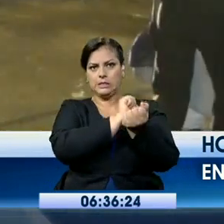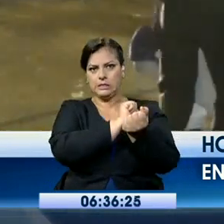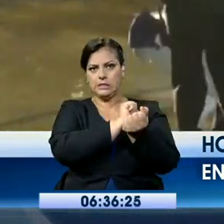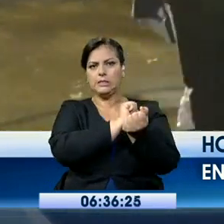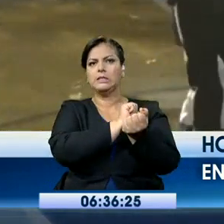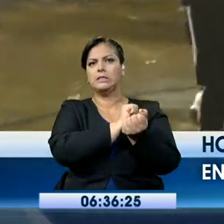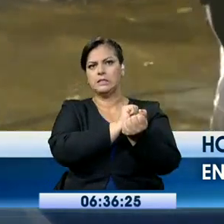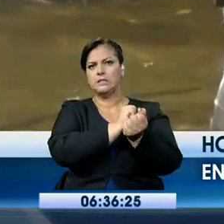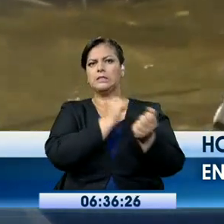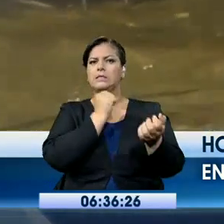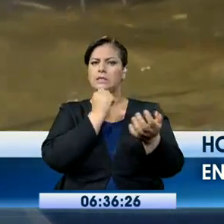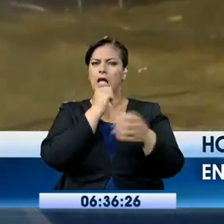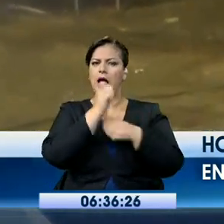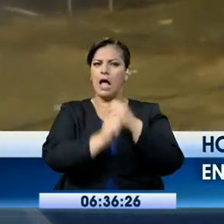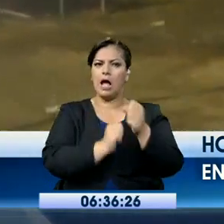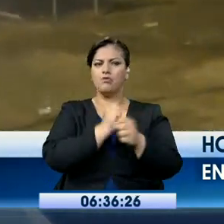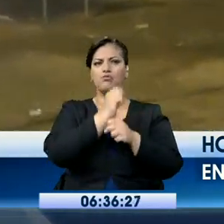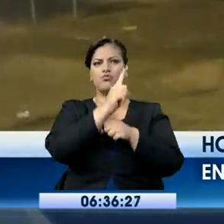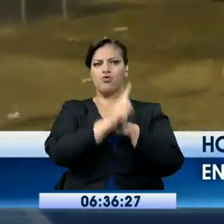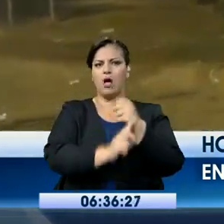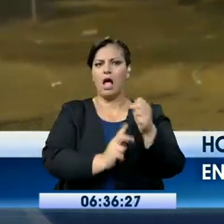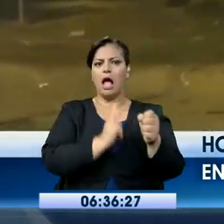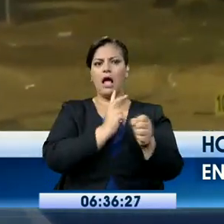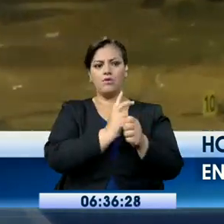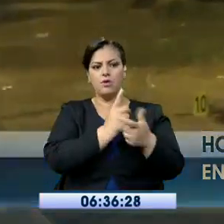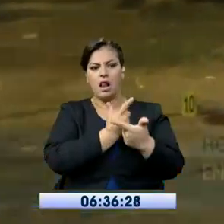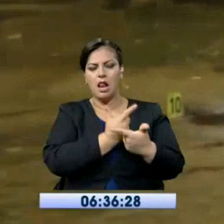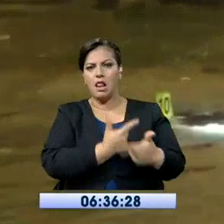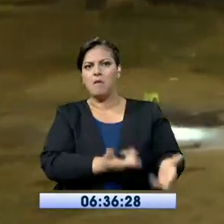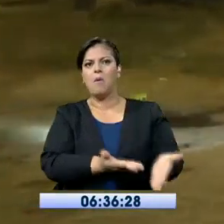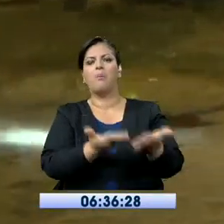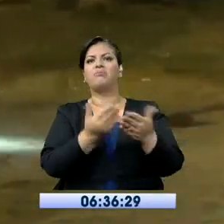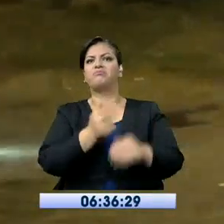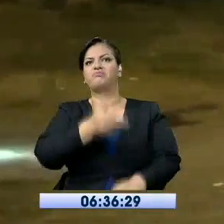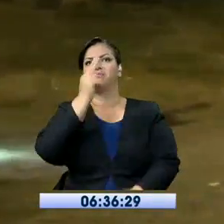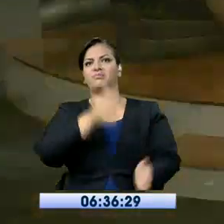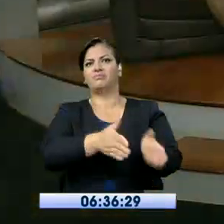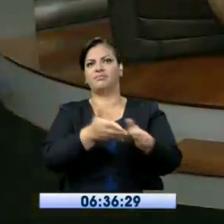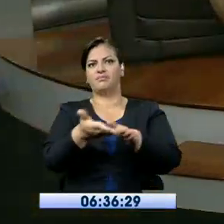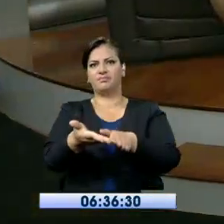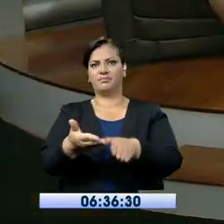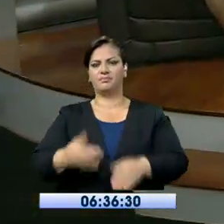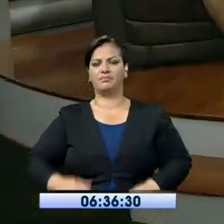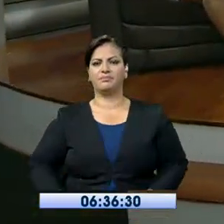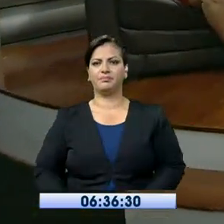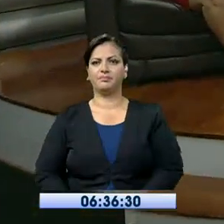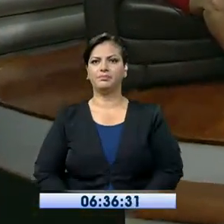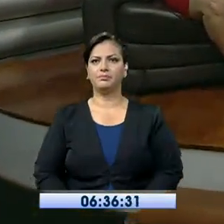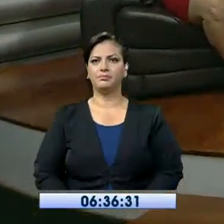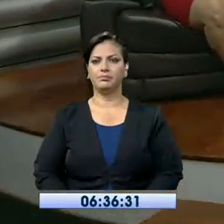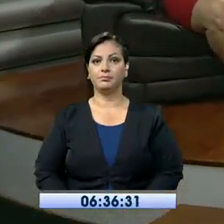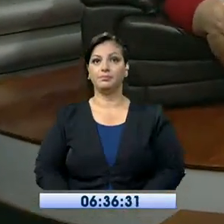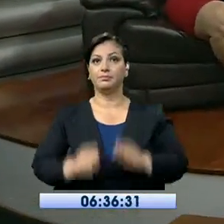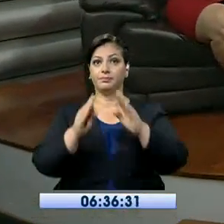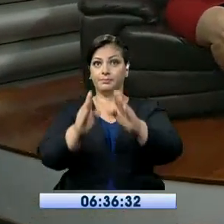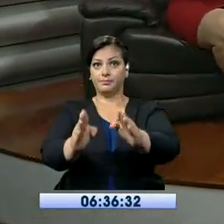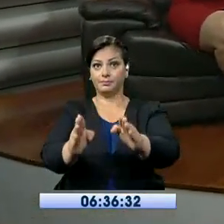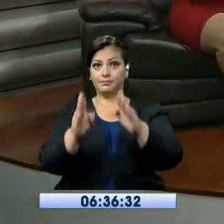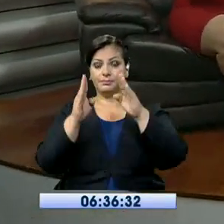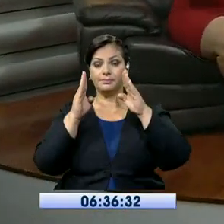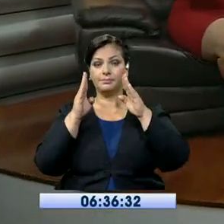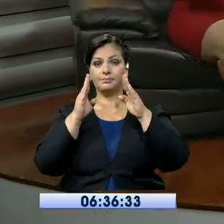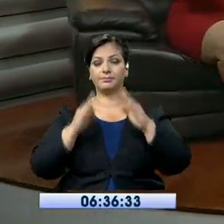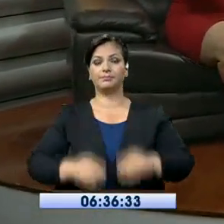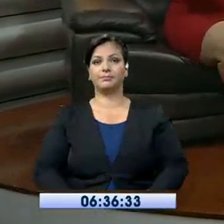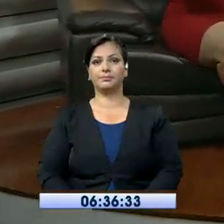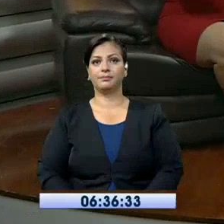cámaras, Eduardo García, desde Manta, provincia de Manabí, informó Wendy Delgado. Y escuchen con mucha atención, amigos